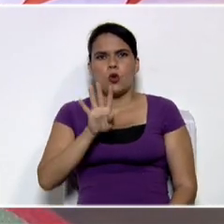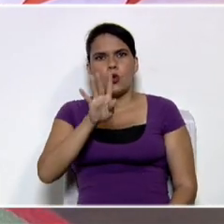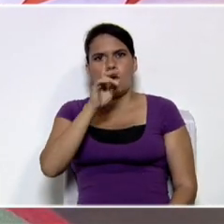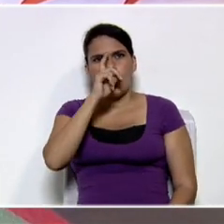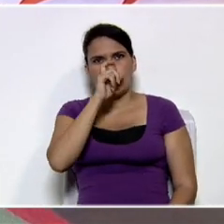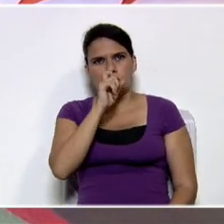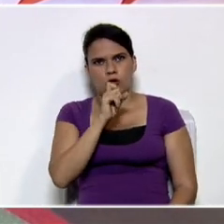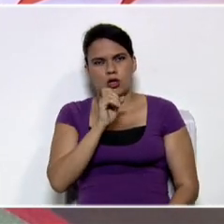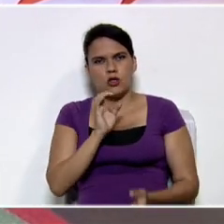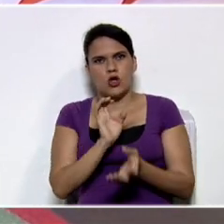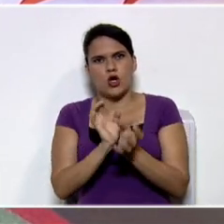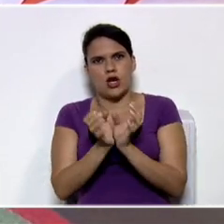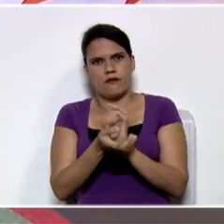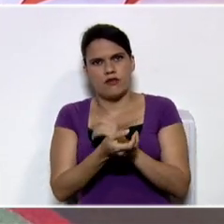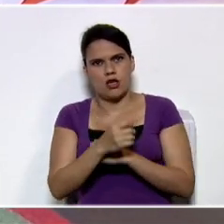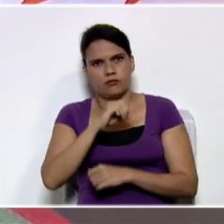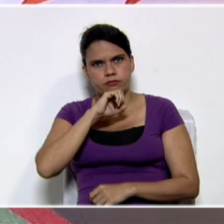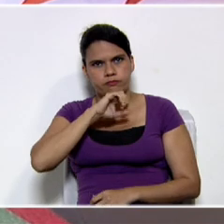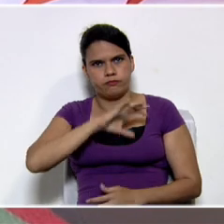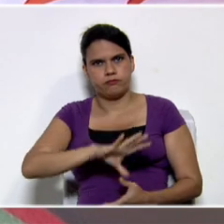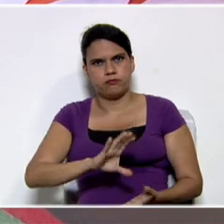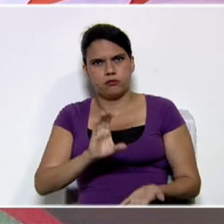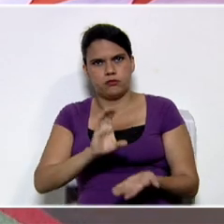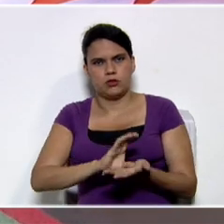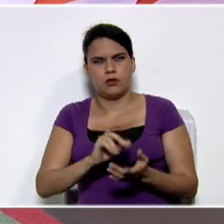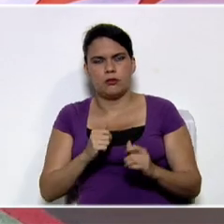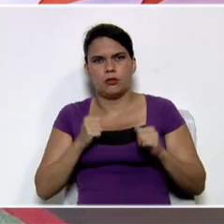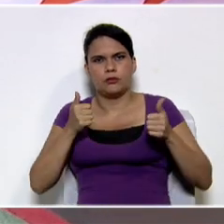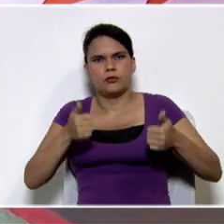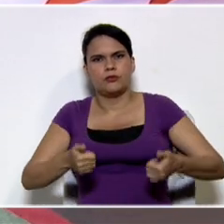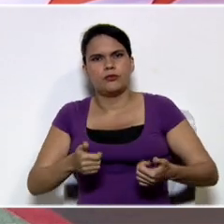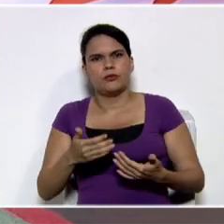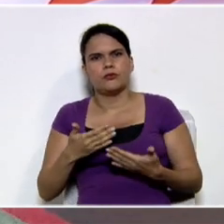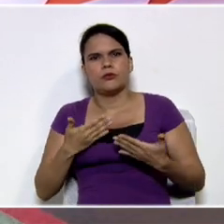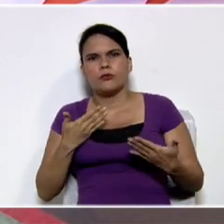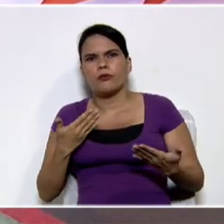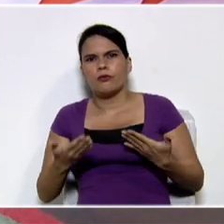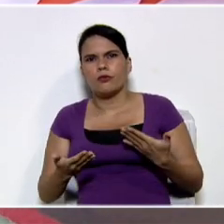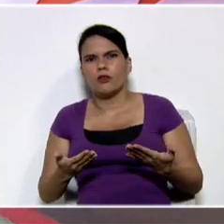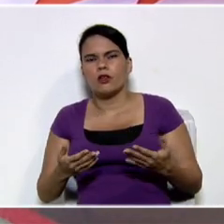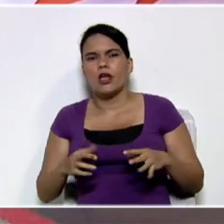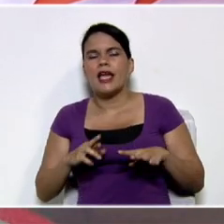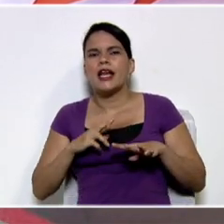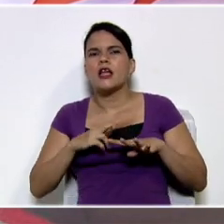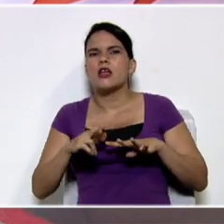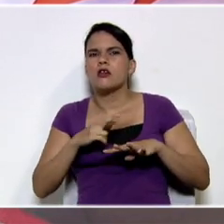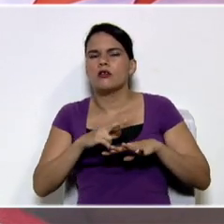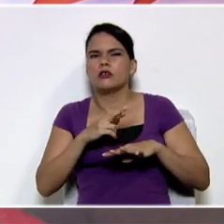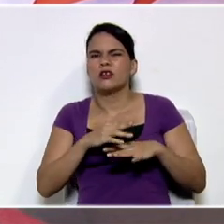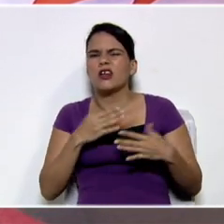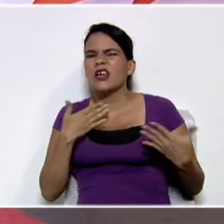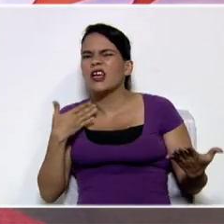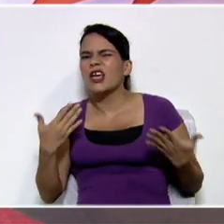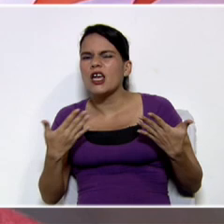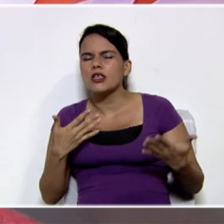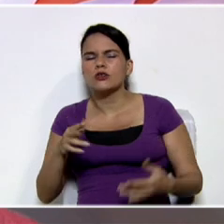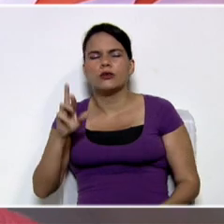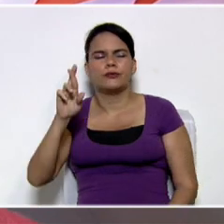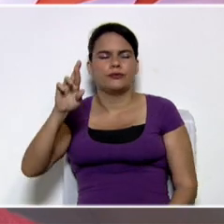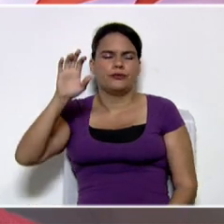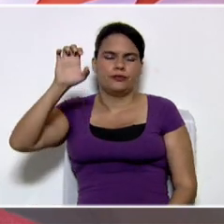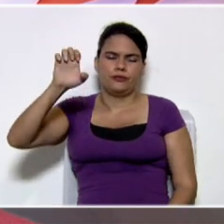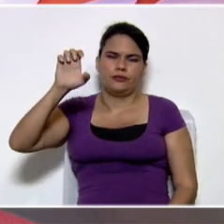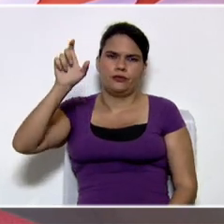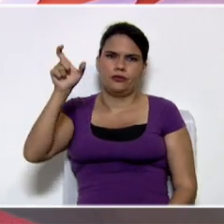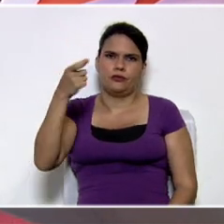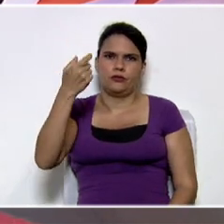el área de Geografía, Historia y Ciudadanía y vamos a arrancar con lo que corresponde a la regionalización. ¿Qué será eso de regionalización? ¿A qué